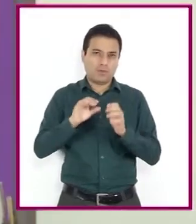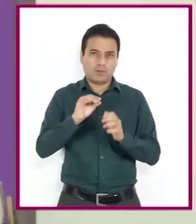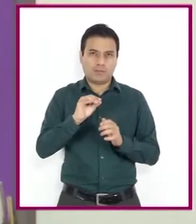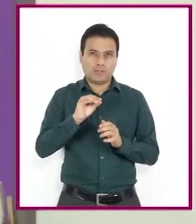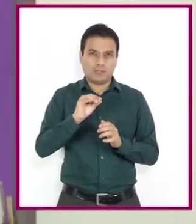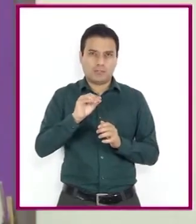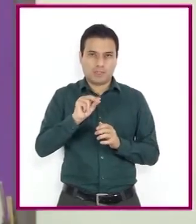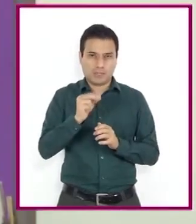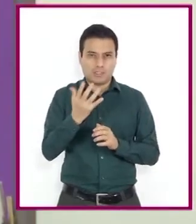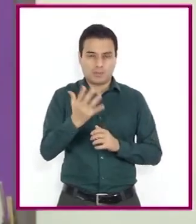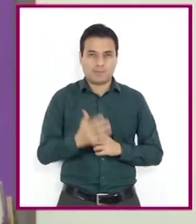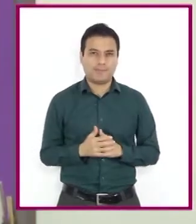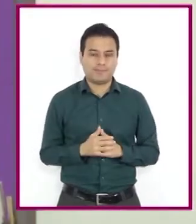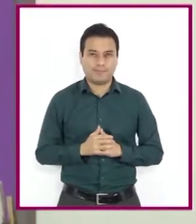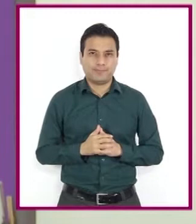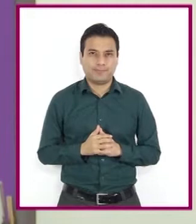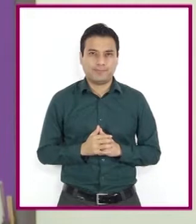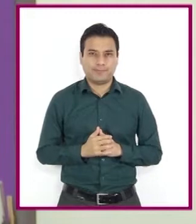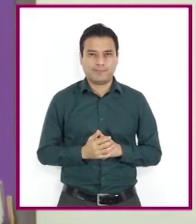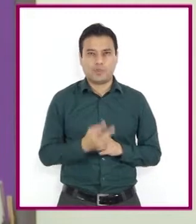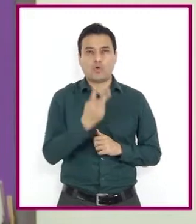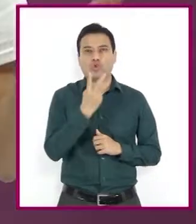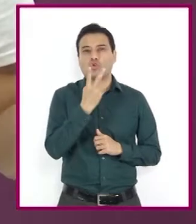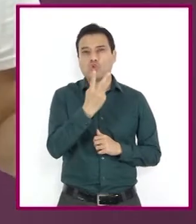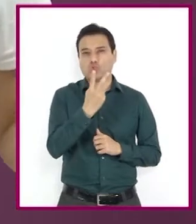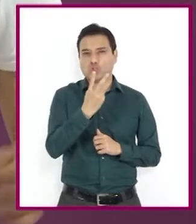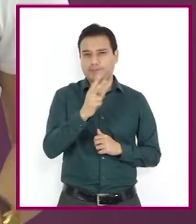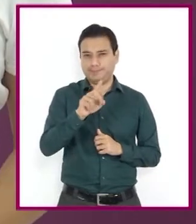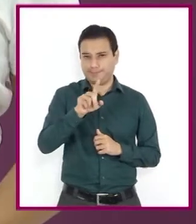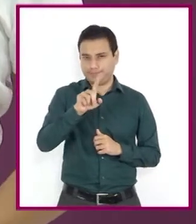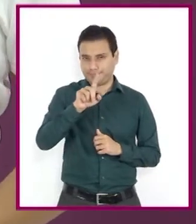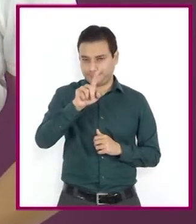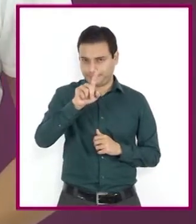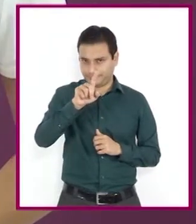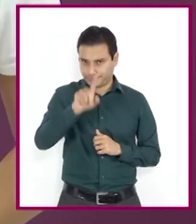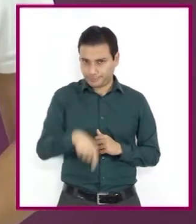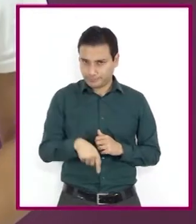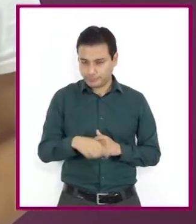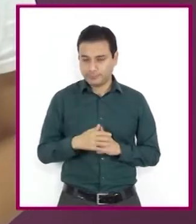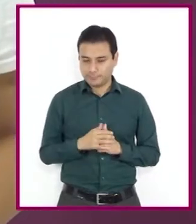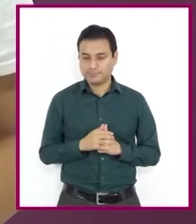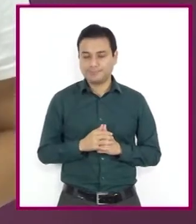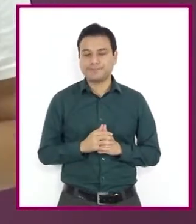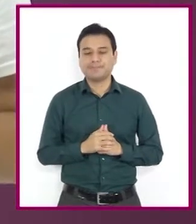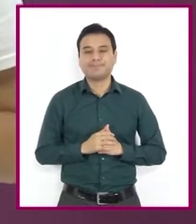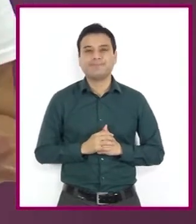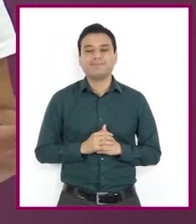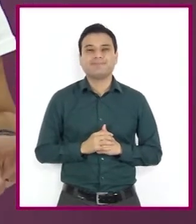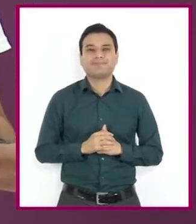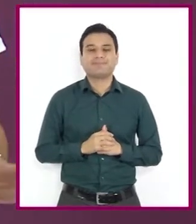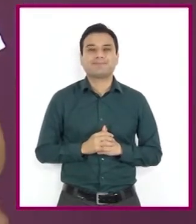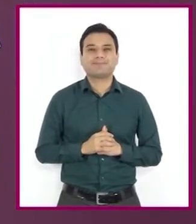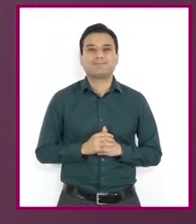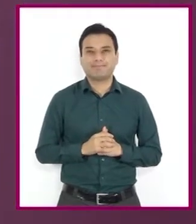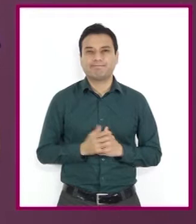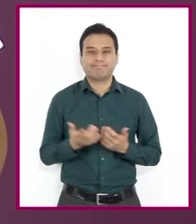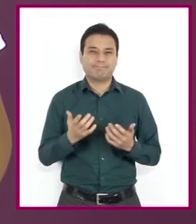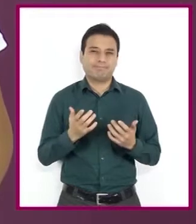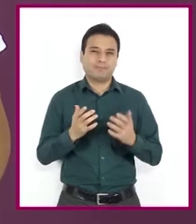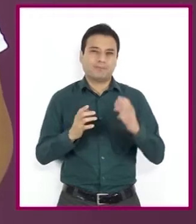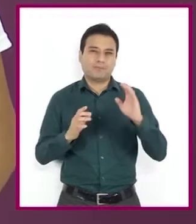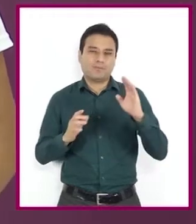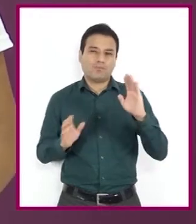1985. 2 vertical. Debido al reconocimiento internacional y por recomendación